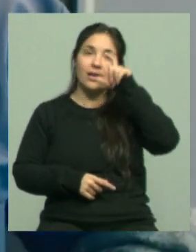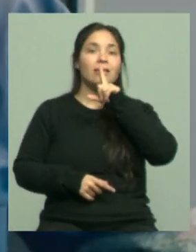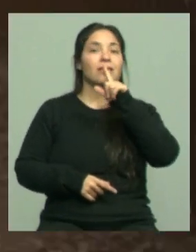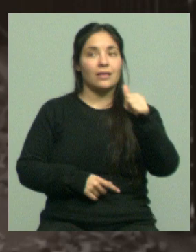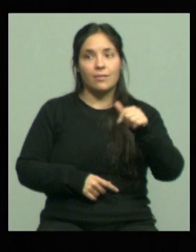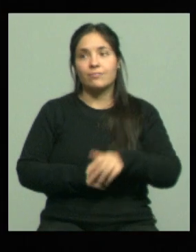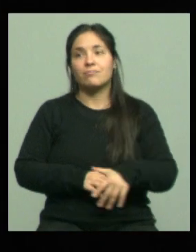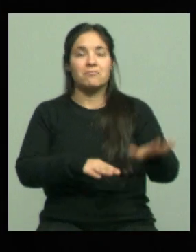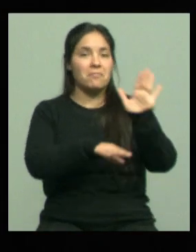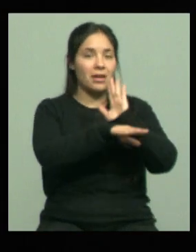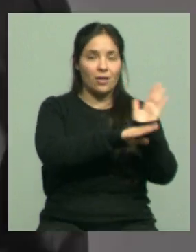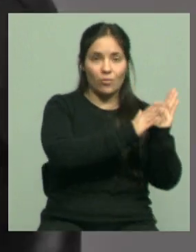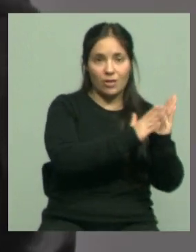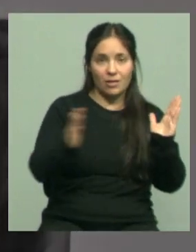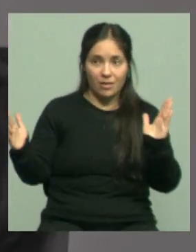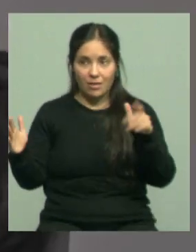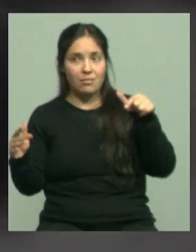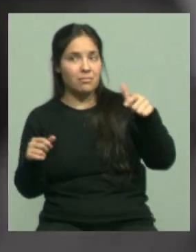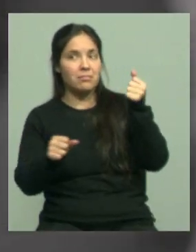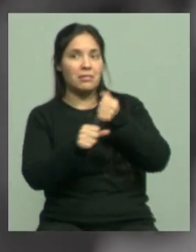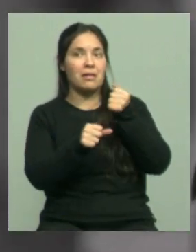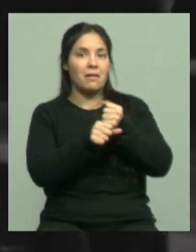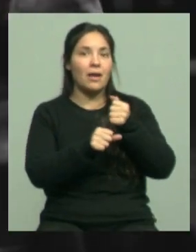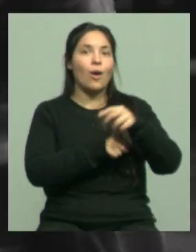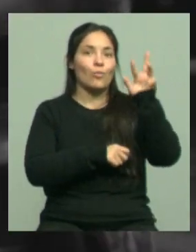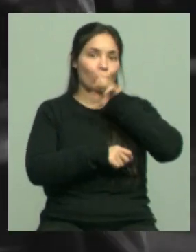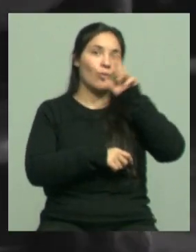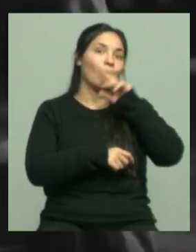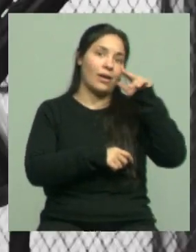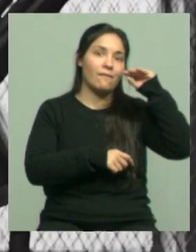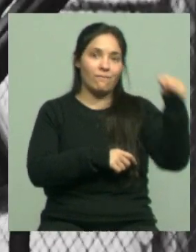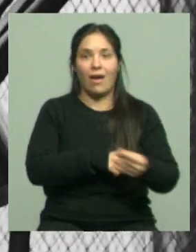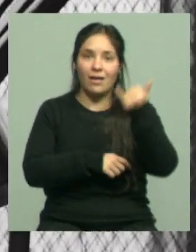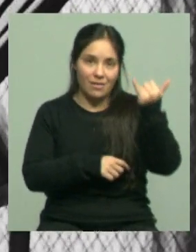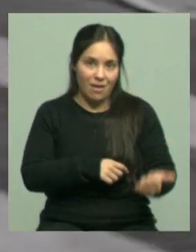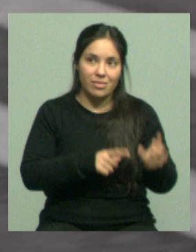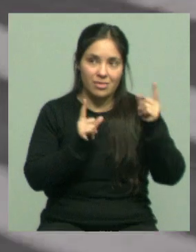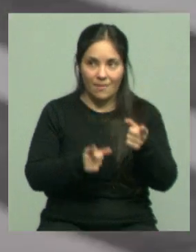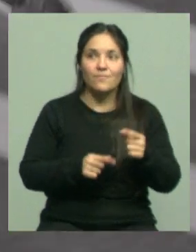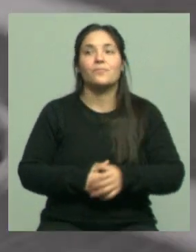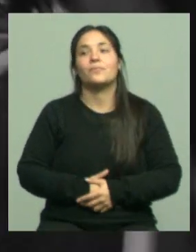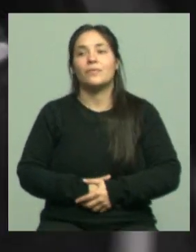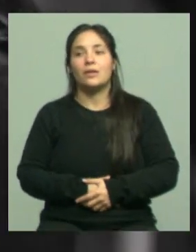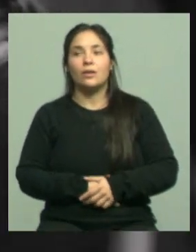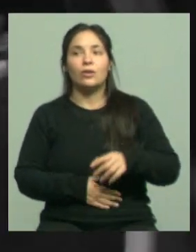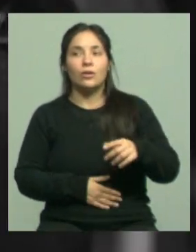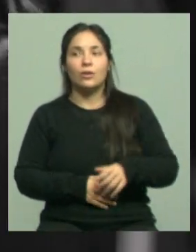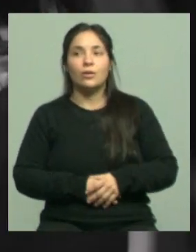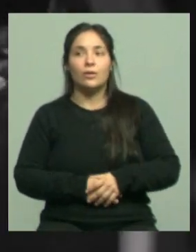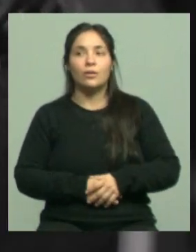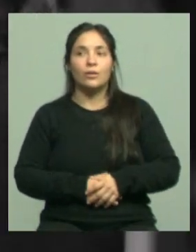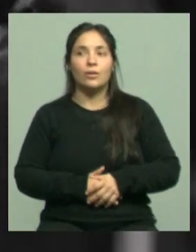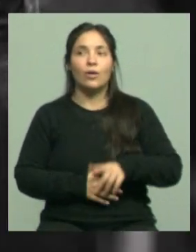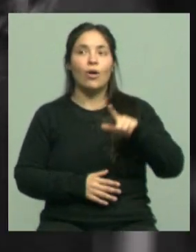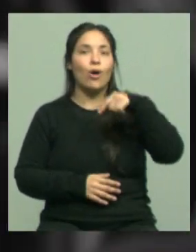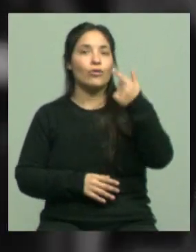Justamente, claro, ahí también trabaja mucho Las chicas fracasadas. Uh-huh. Ahora Frances Ha, también película del 2012, dirigida por